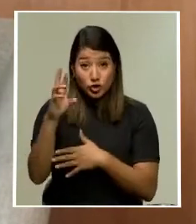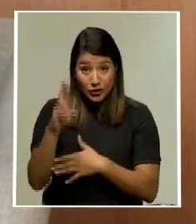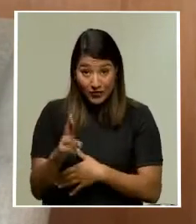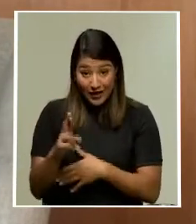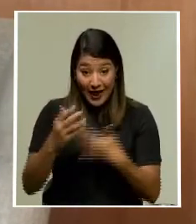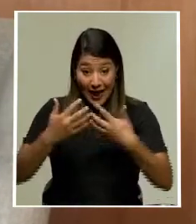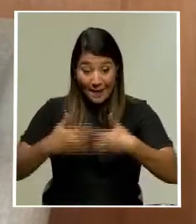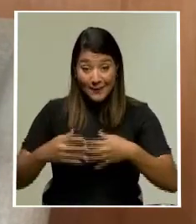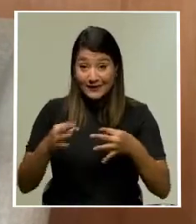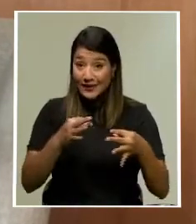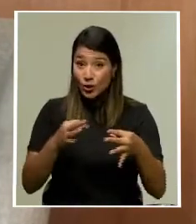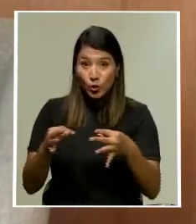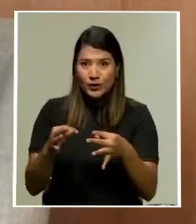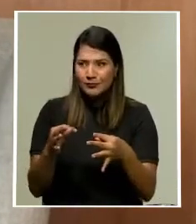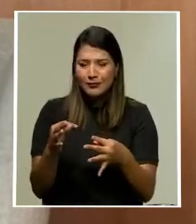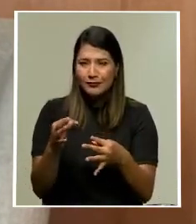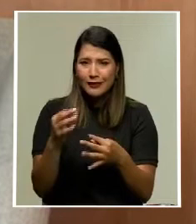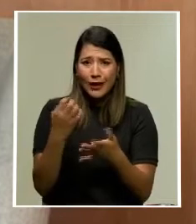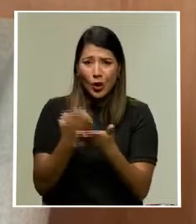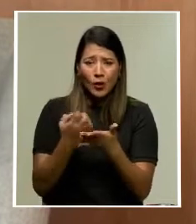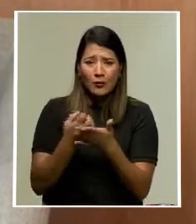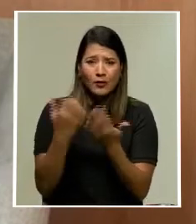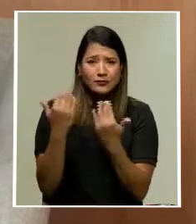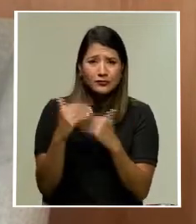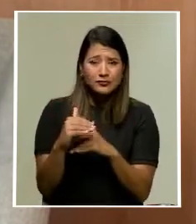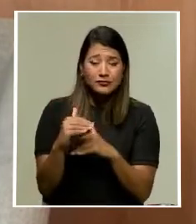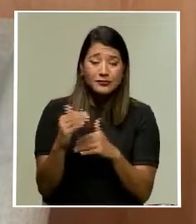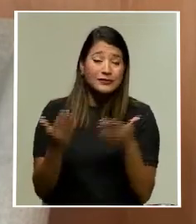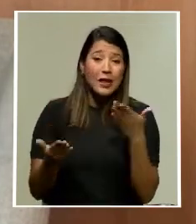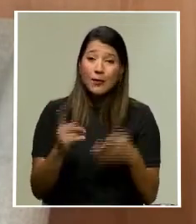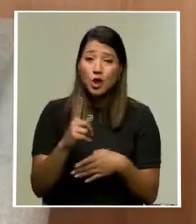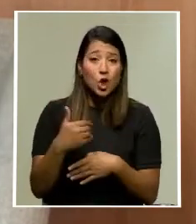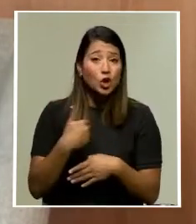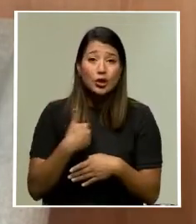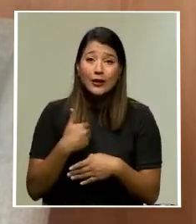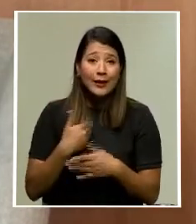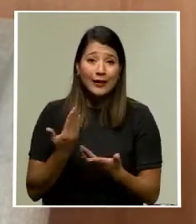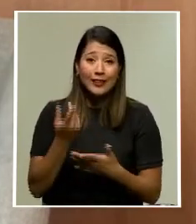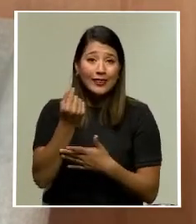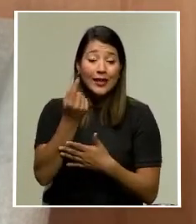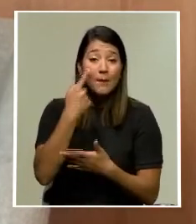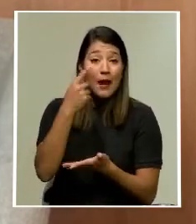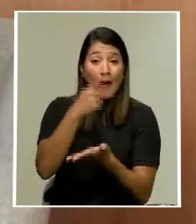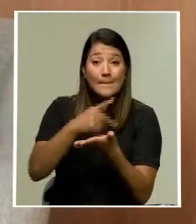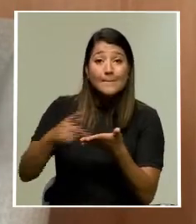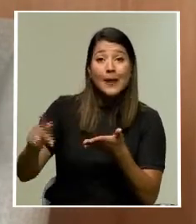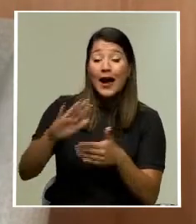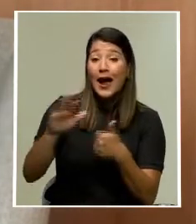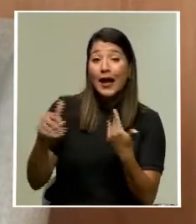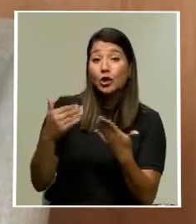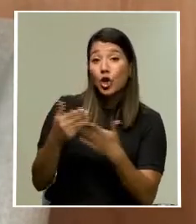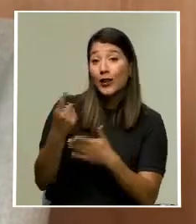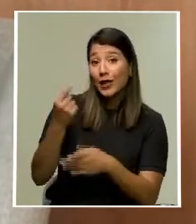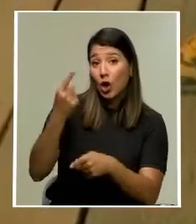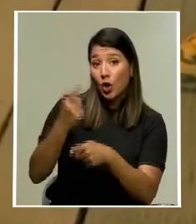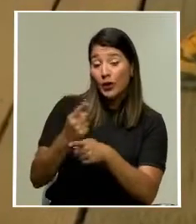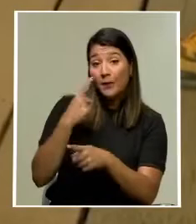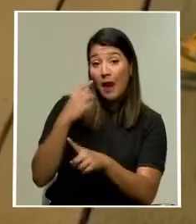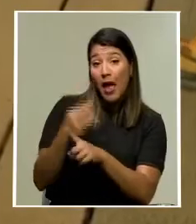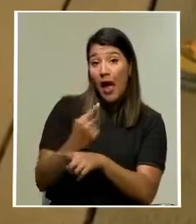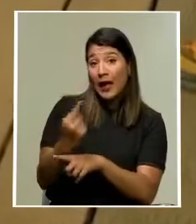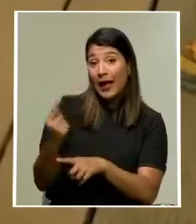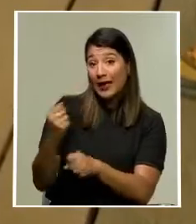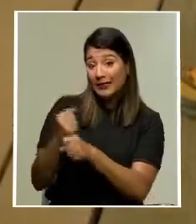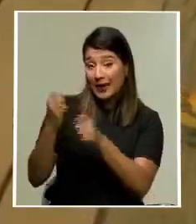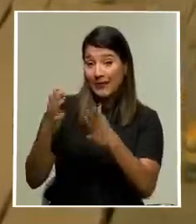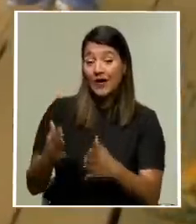turístico no tiene liquidez y posiblemente no tiene las posibilidades de pagar los extremos laborales a los trabajadores. Según